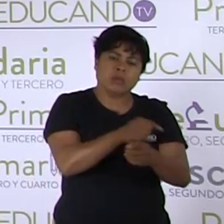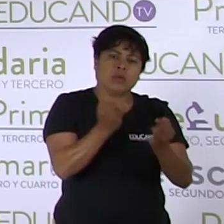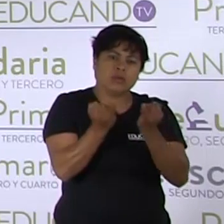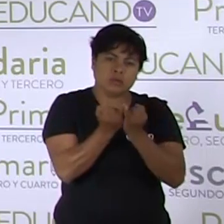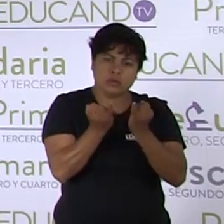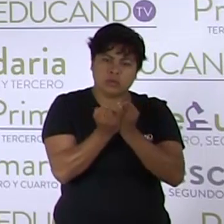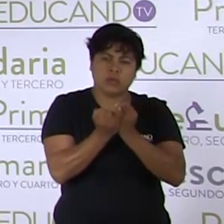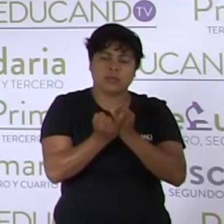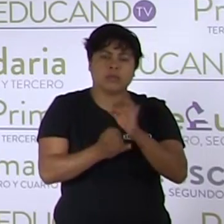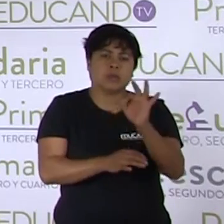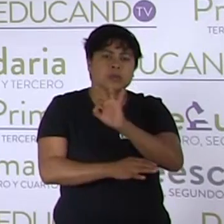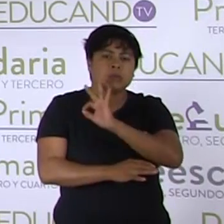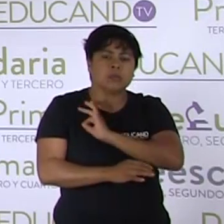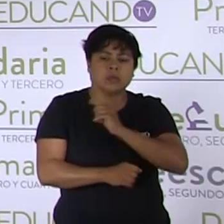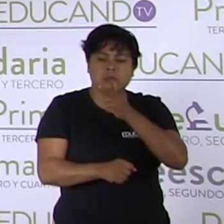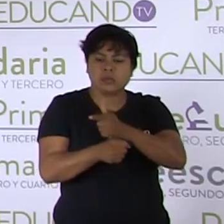encontrar